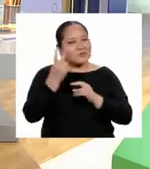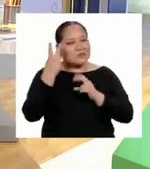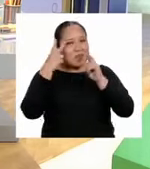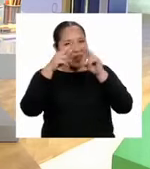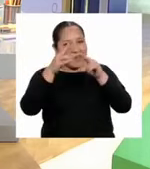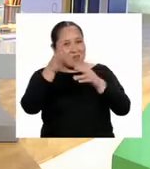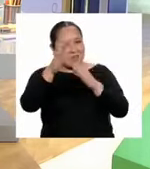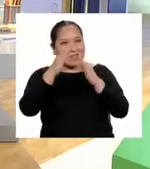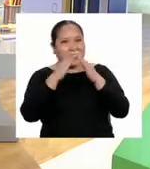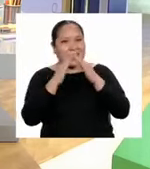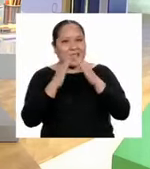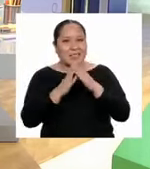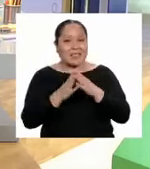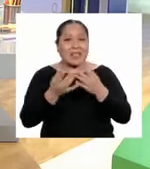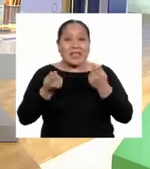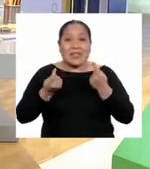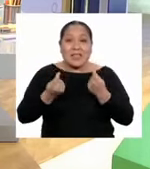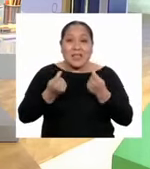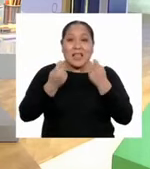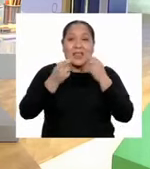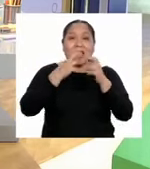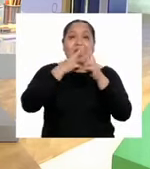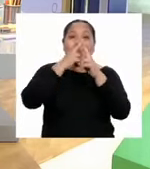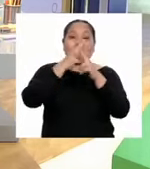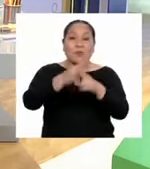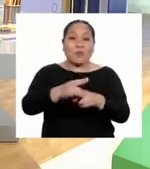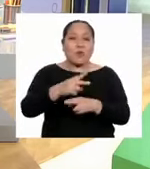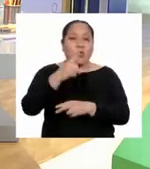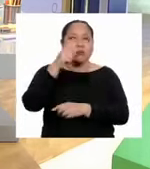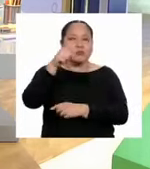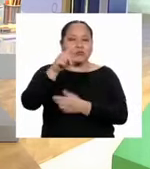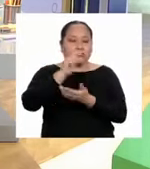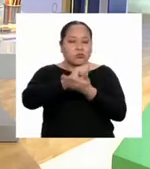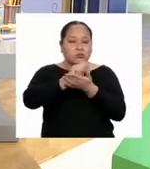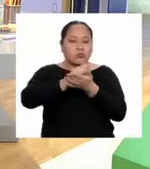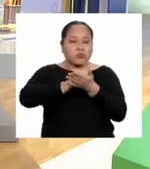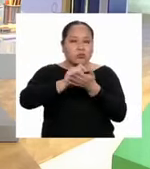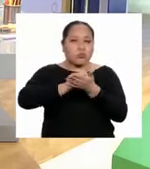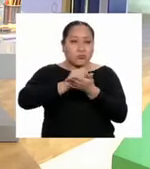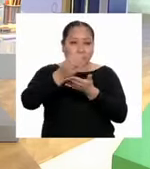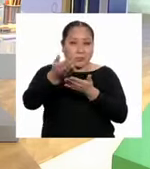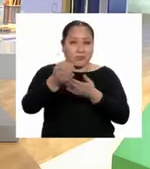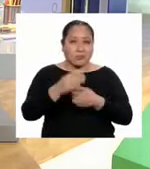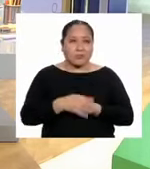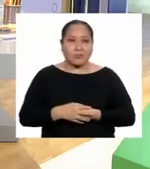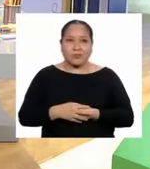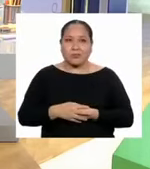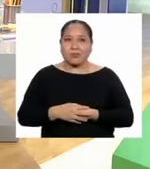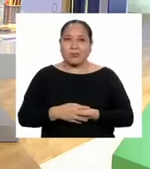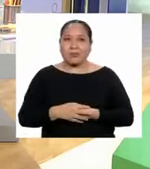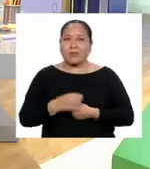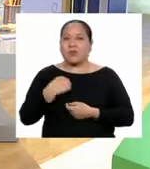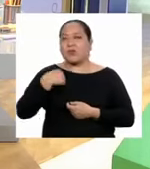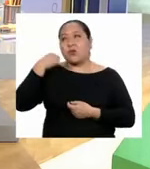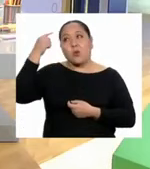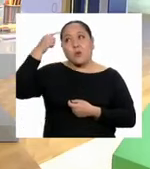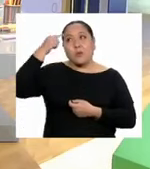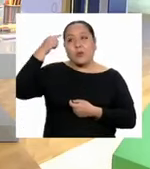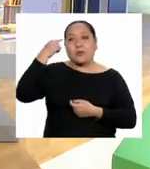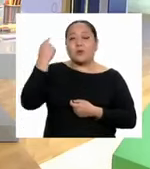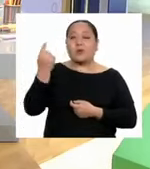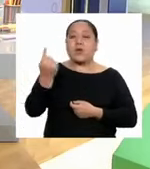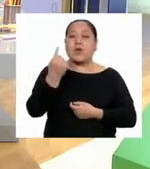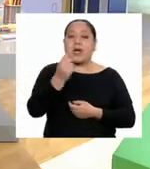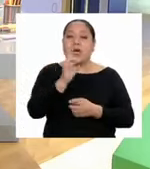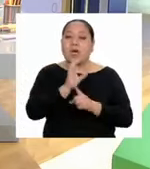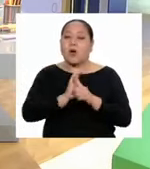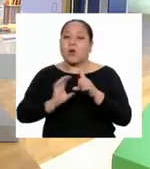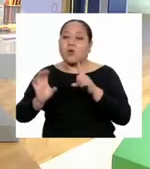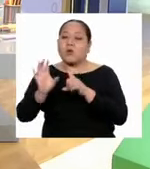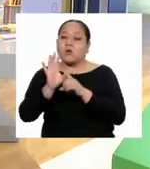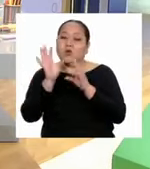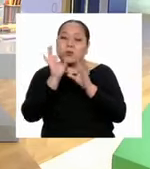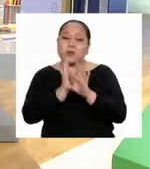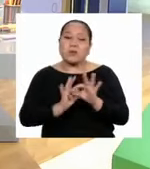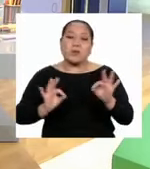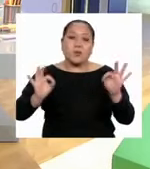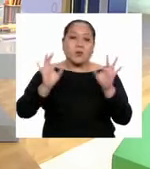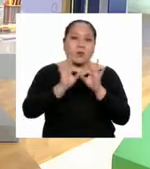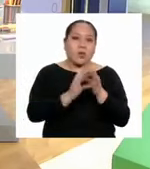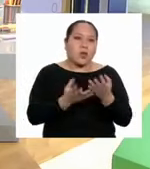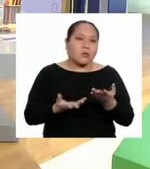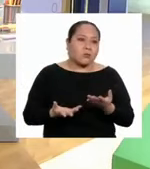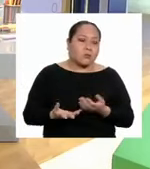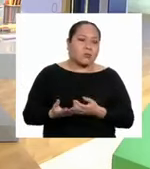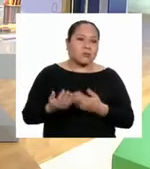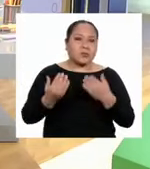casa! Intenten responder también y usen sus apuntes. A ver, yo creo que cada cultura es importante, porque